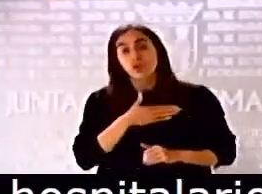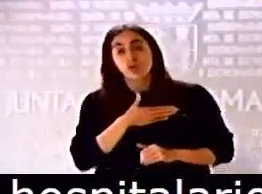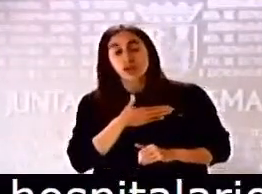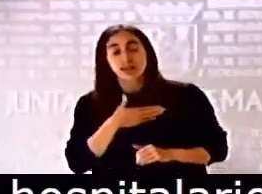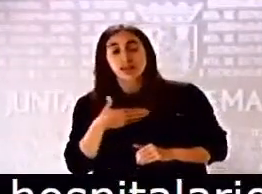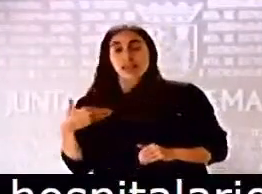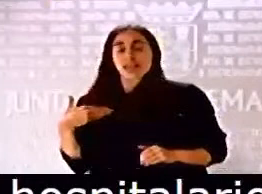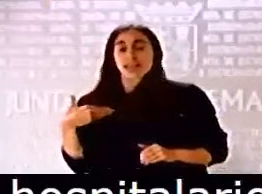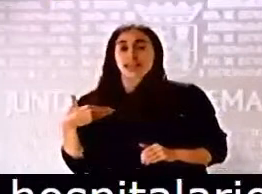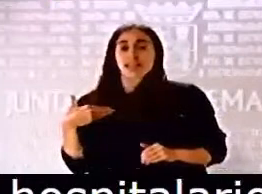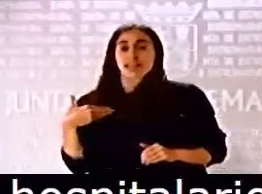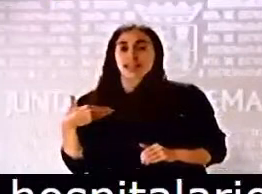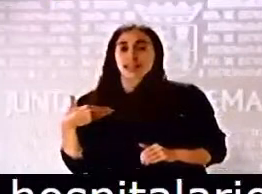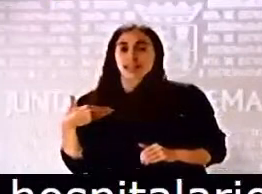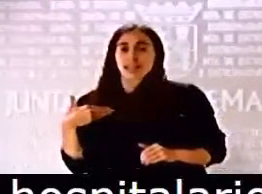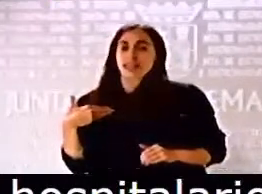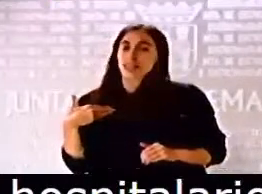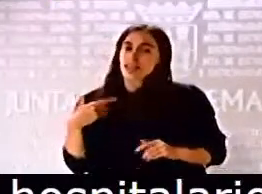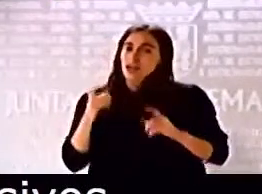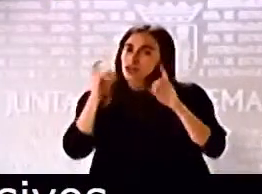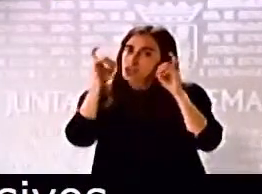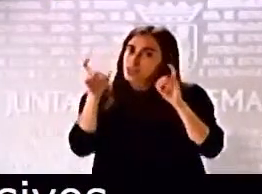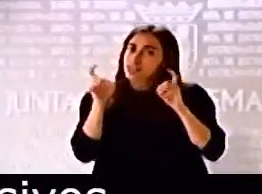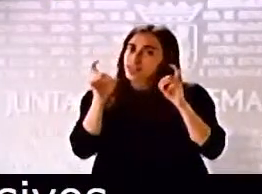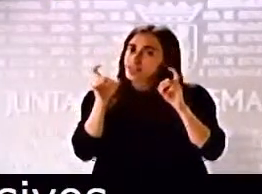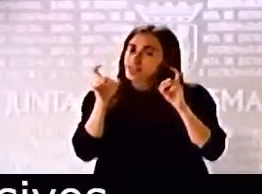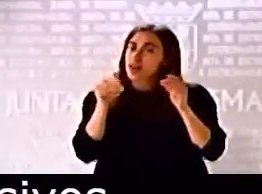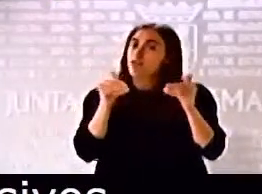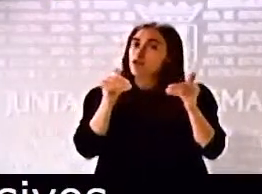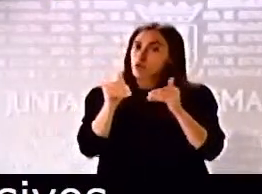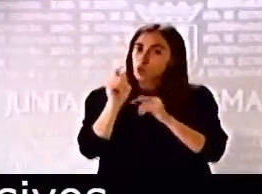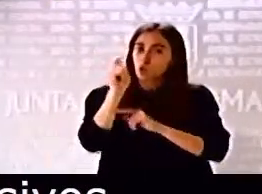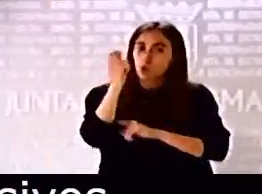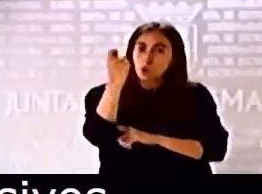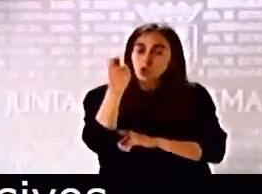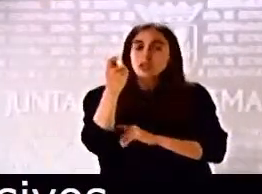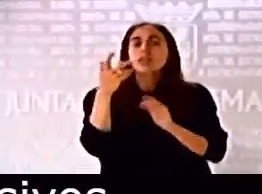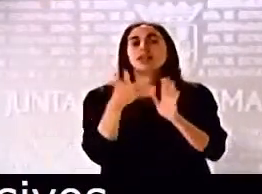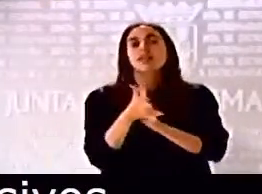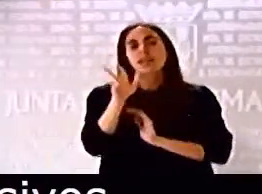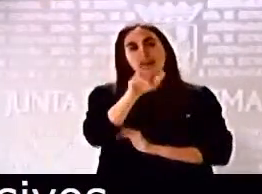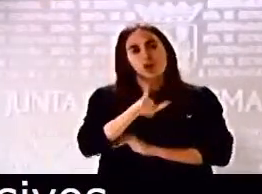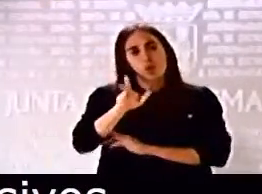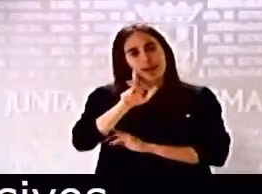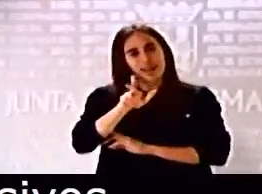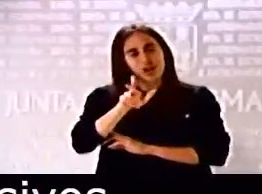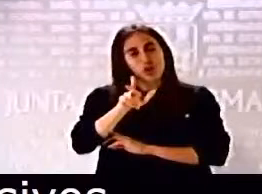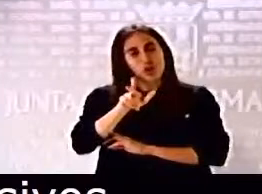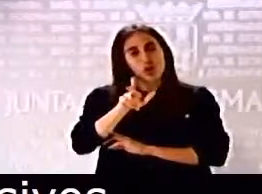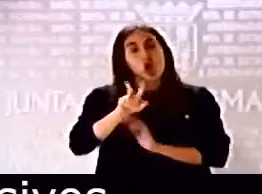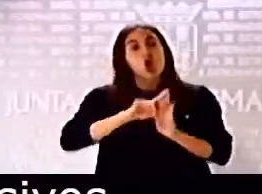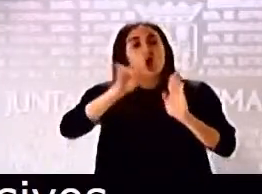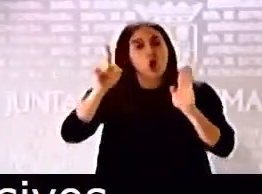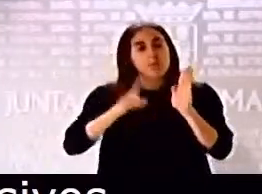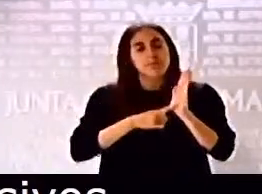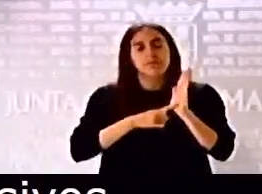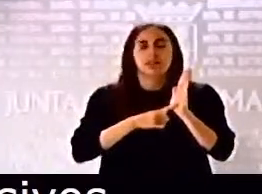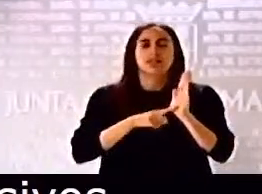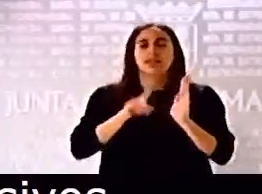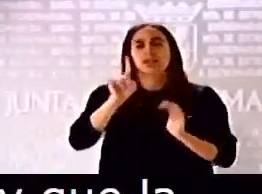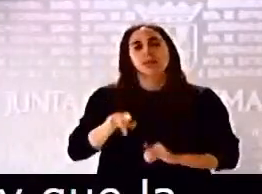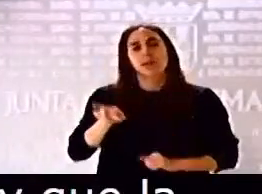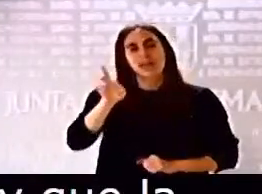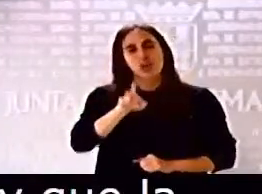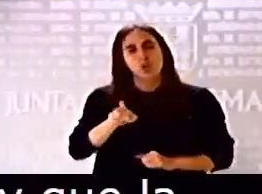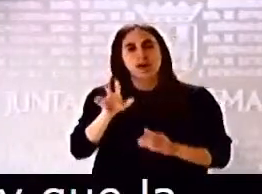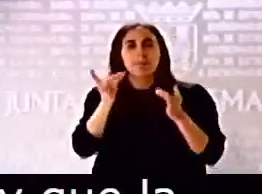deseo se haga realidad y que la recuperación sea completa y que la recuperación sea lo